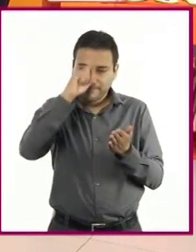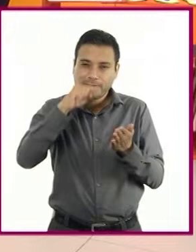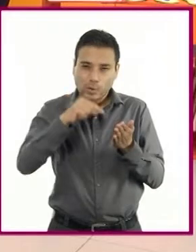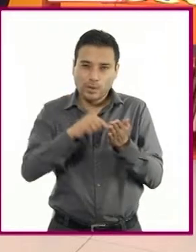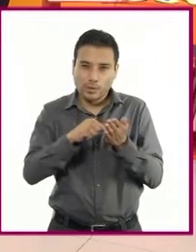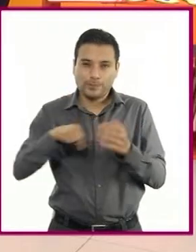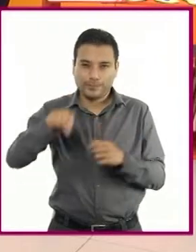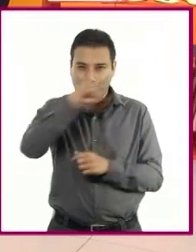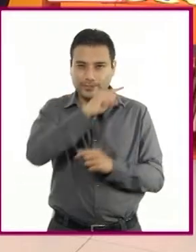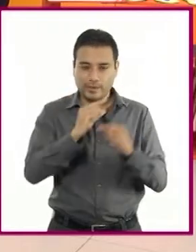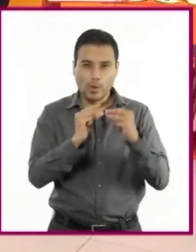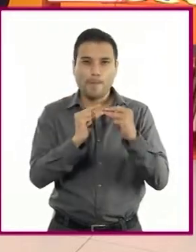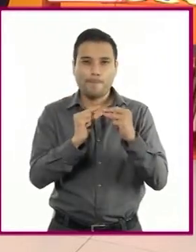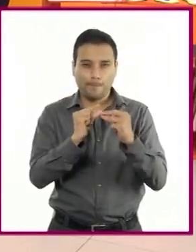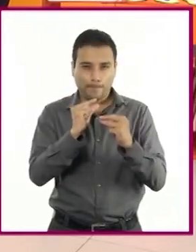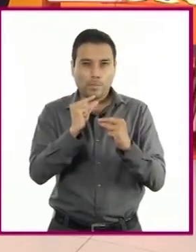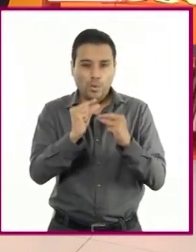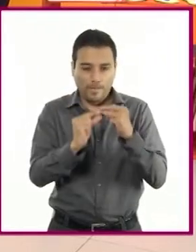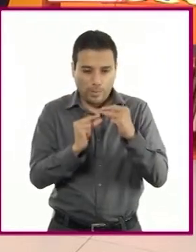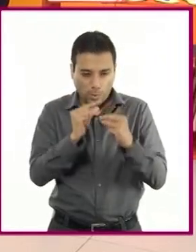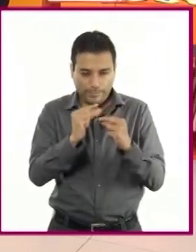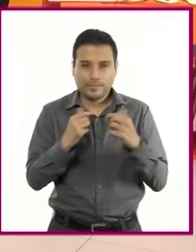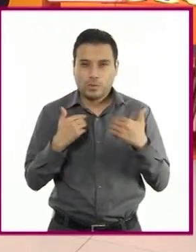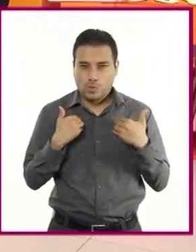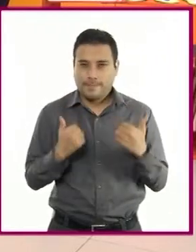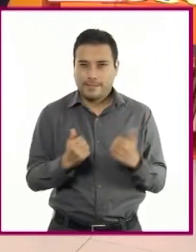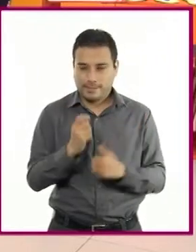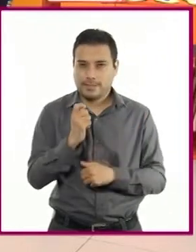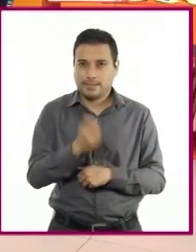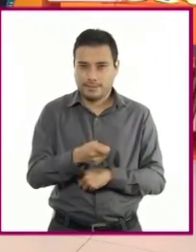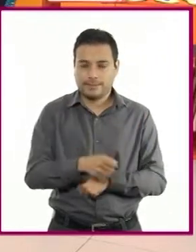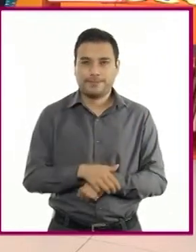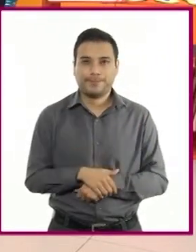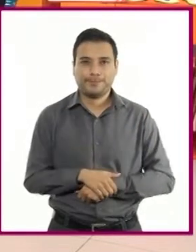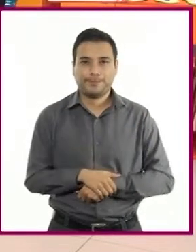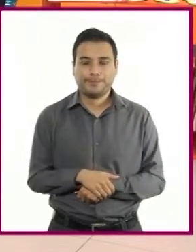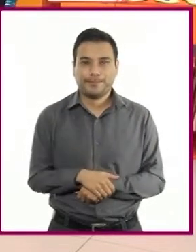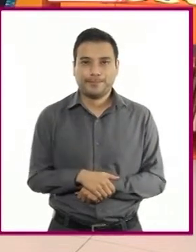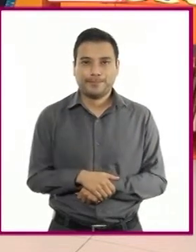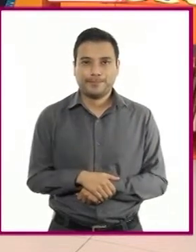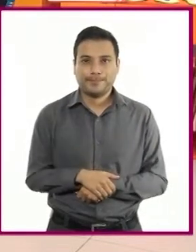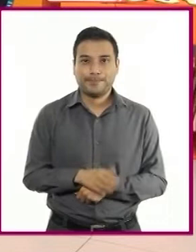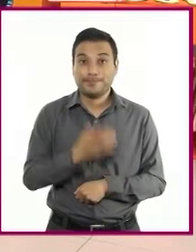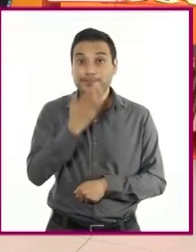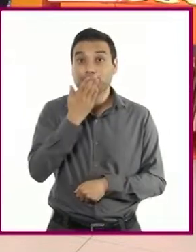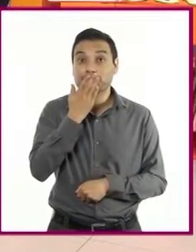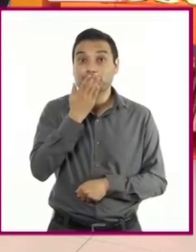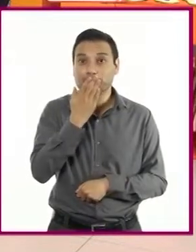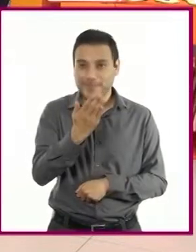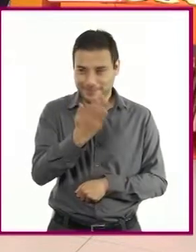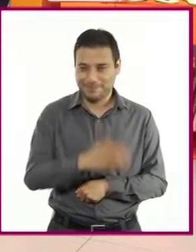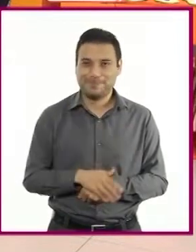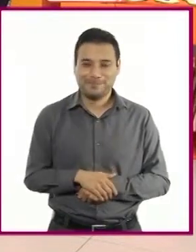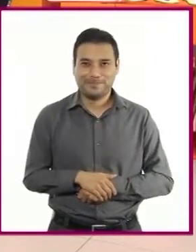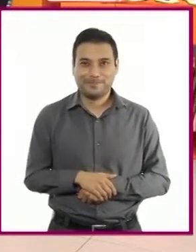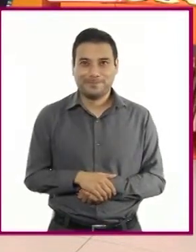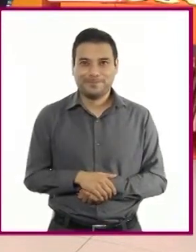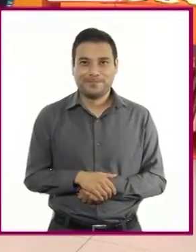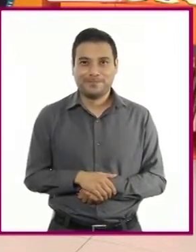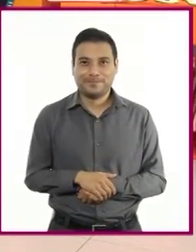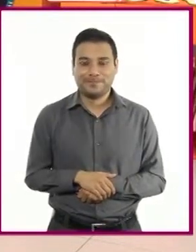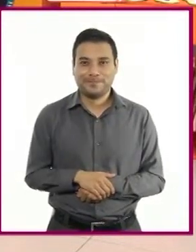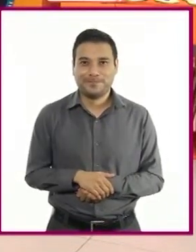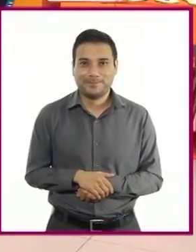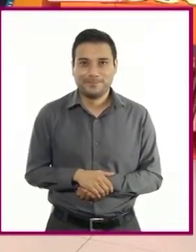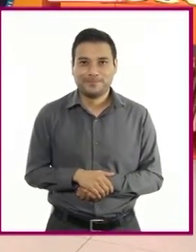que poco a poco entenderán a qué se refiere. Muy buena respuesta, maestra Brenda.